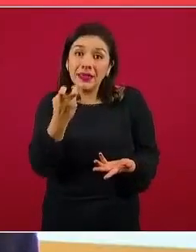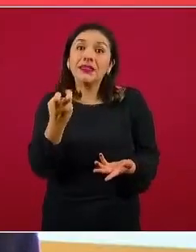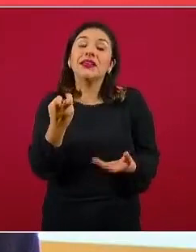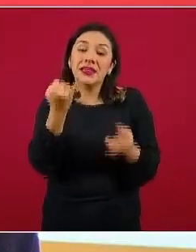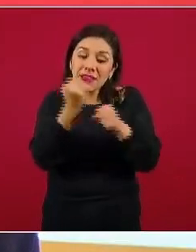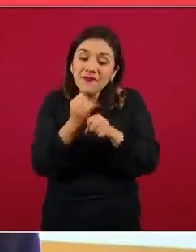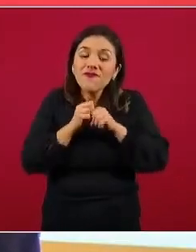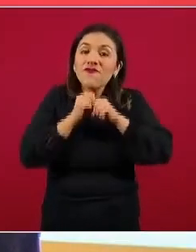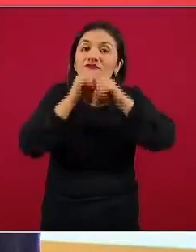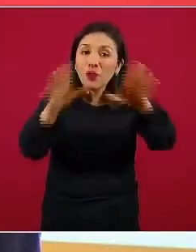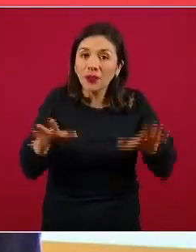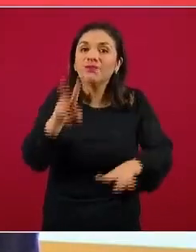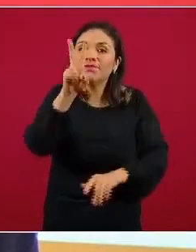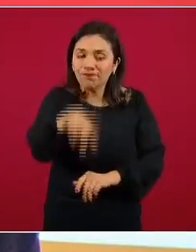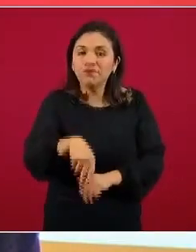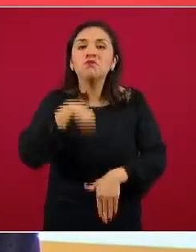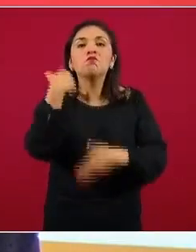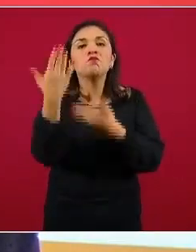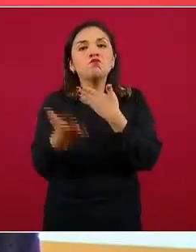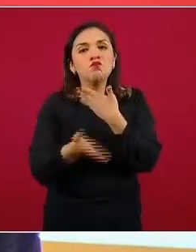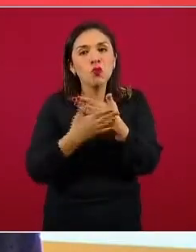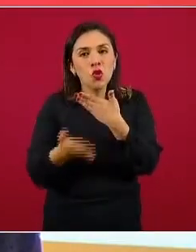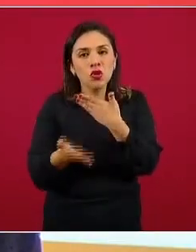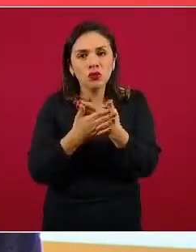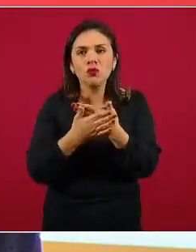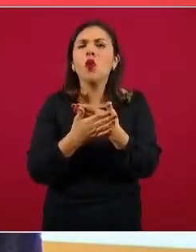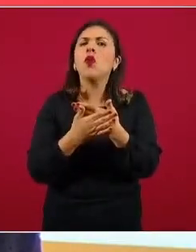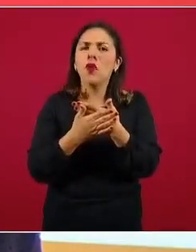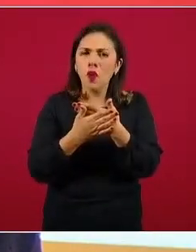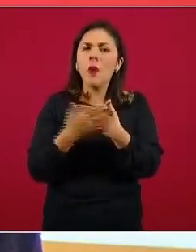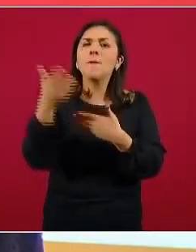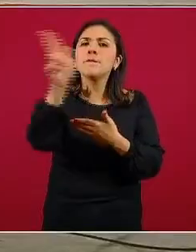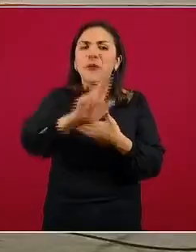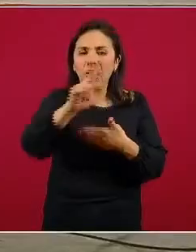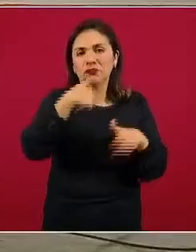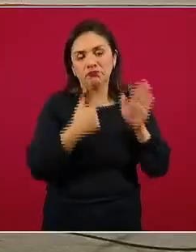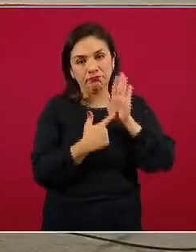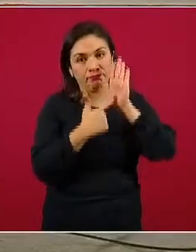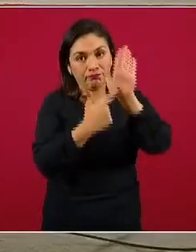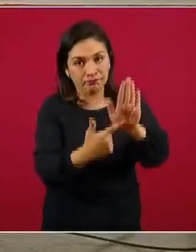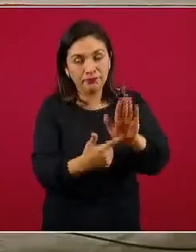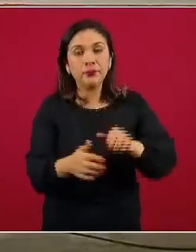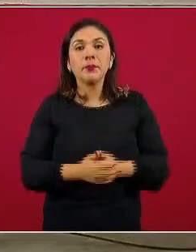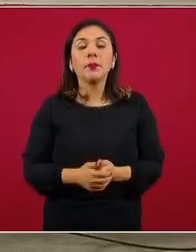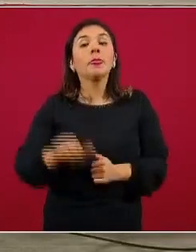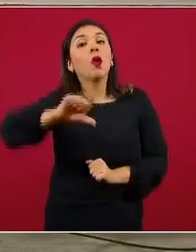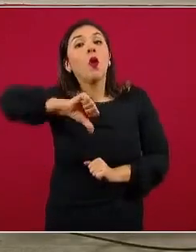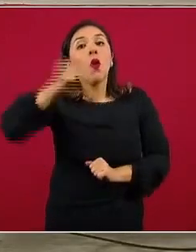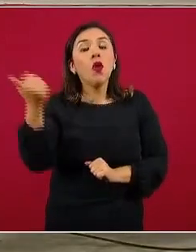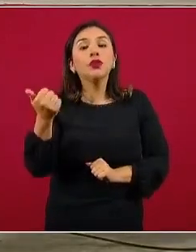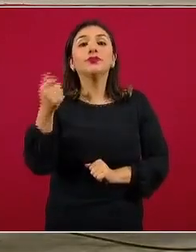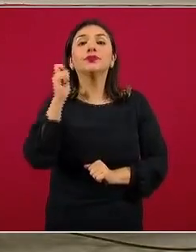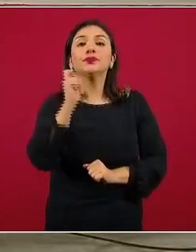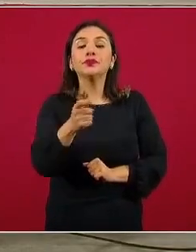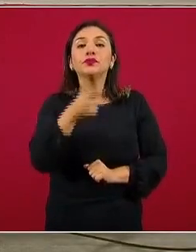de información que precisamente se va a presentar el próximo martes. En relación a